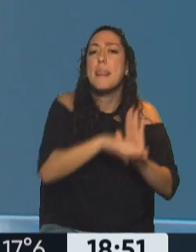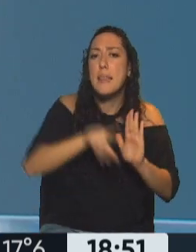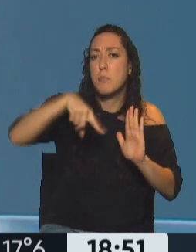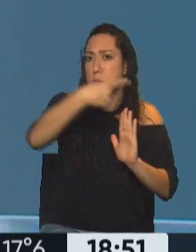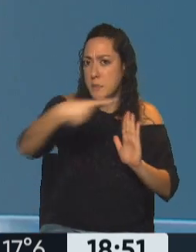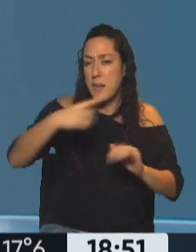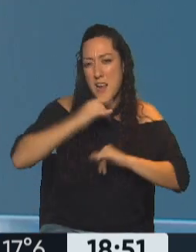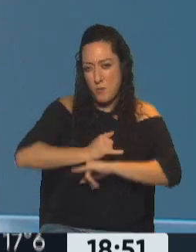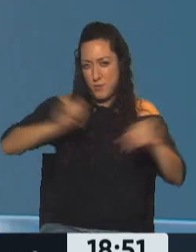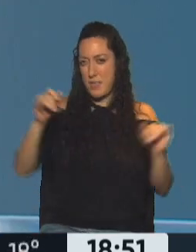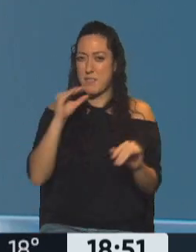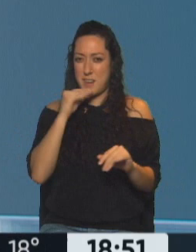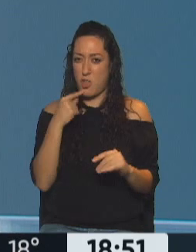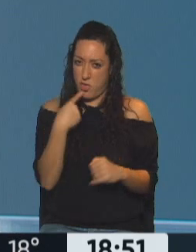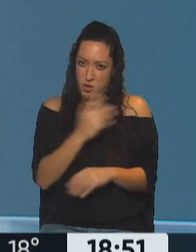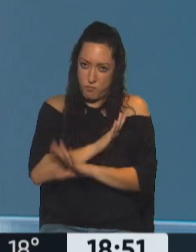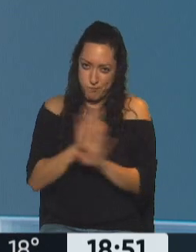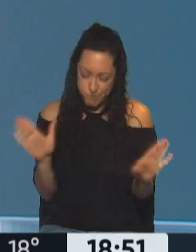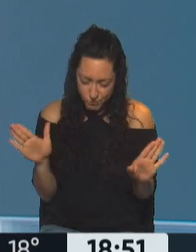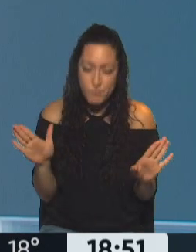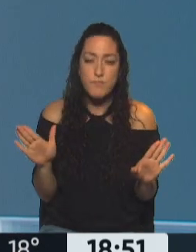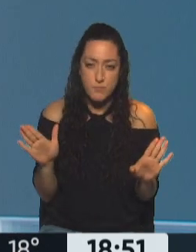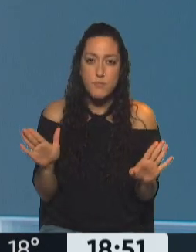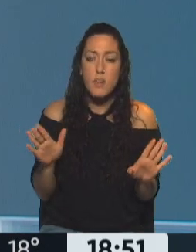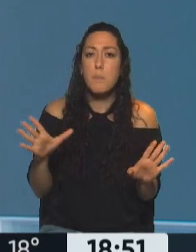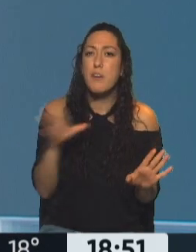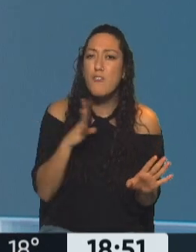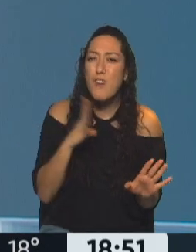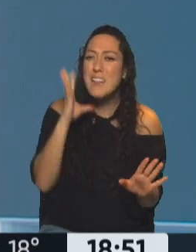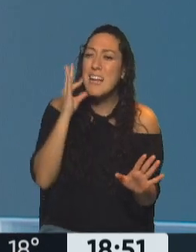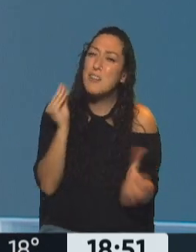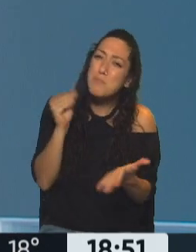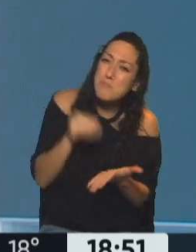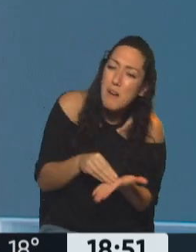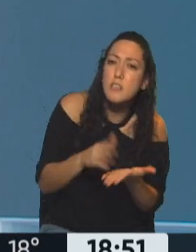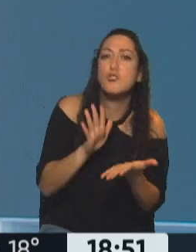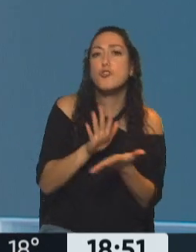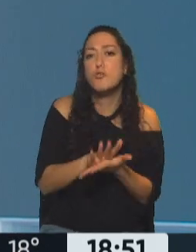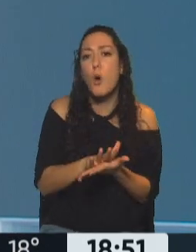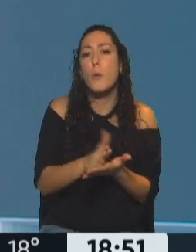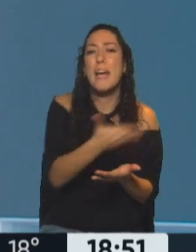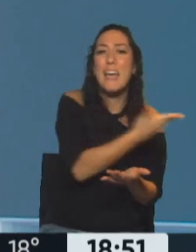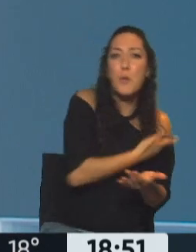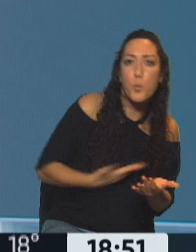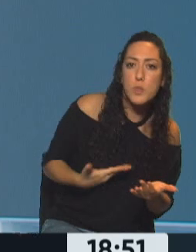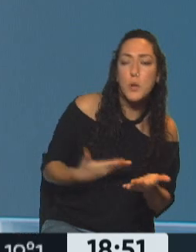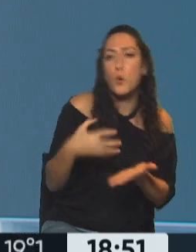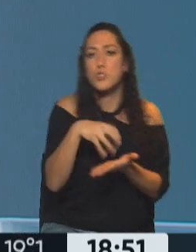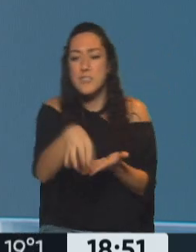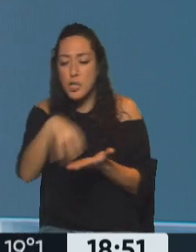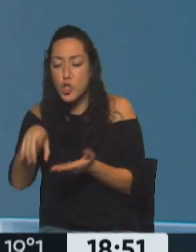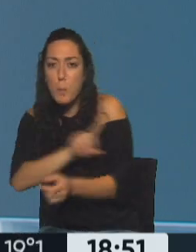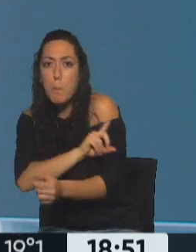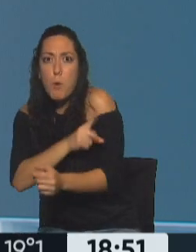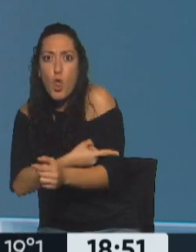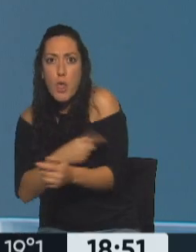ya lo dijo sergio massa pero digo hace falta dar un giro en cuanto a cómo se vincula el ejecutivo con los sectores de poder que